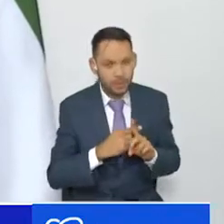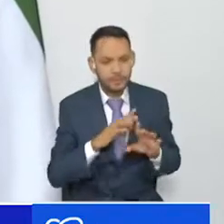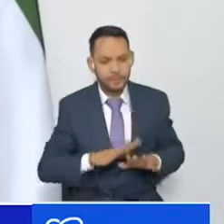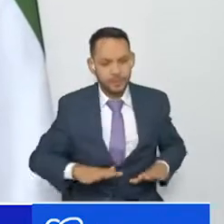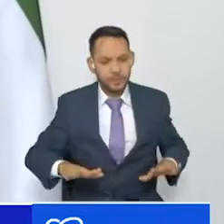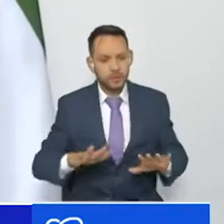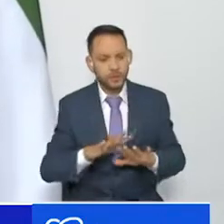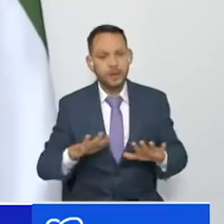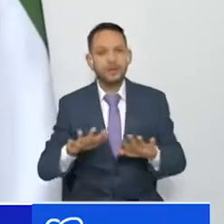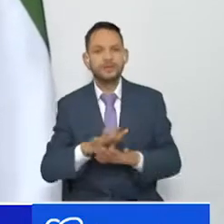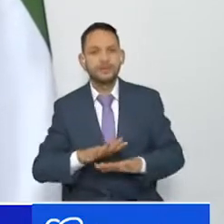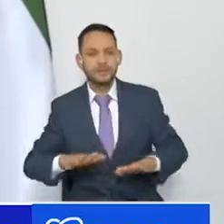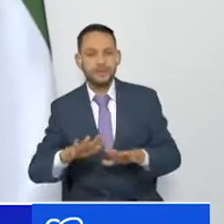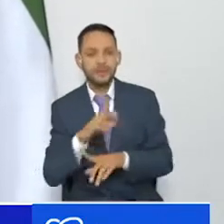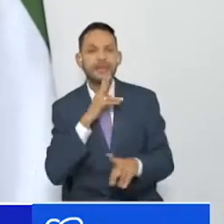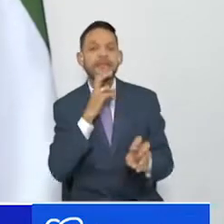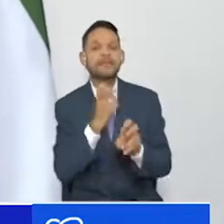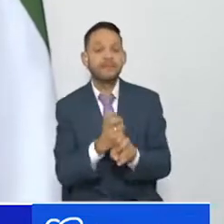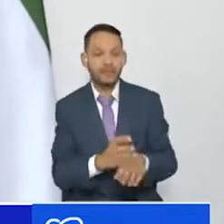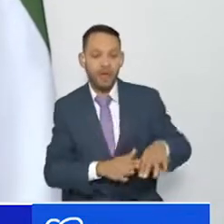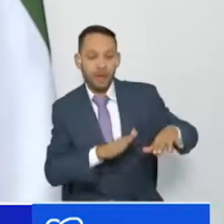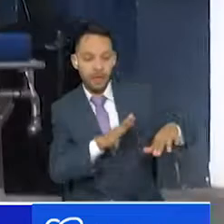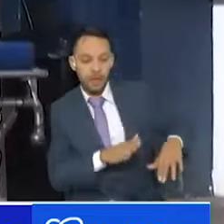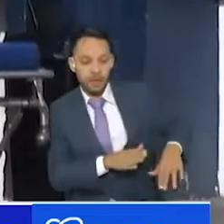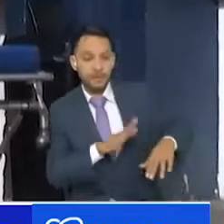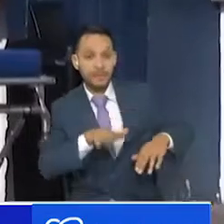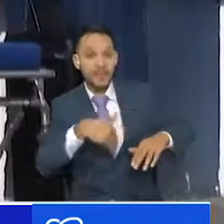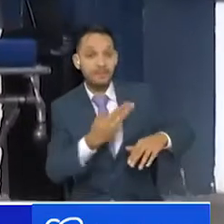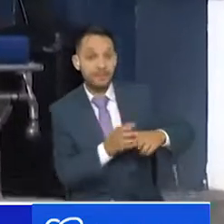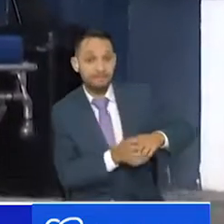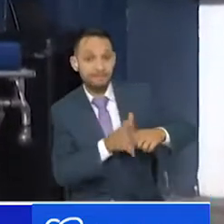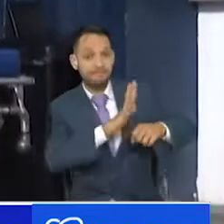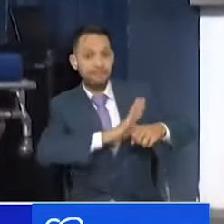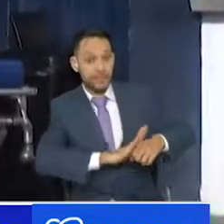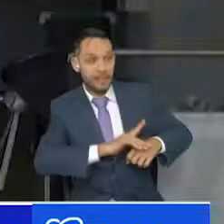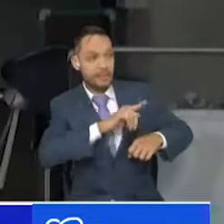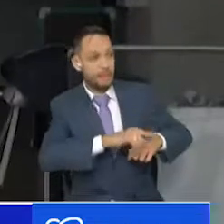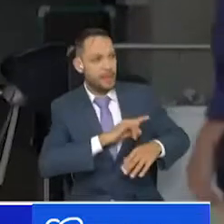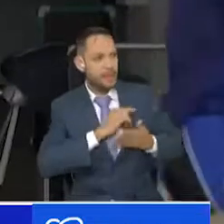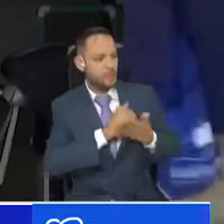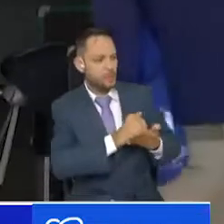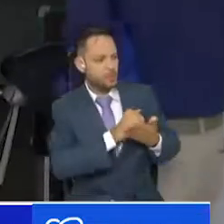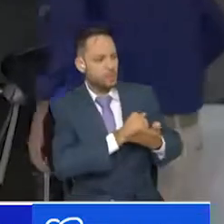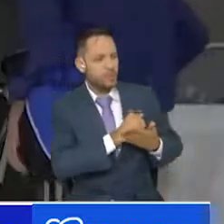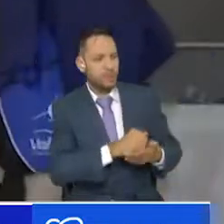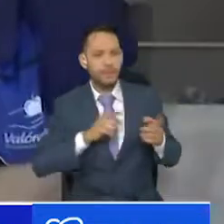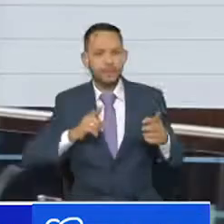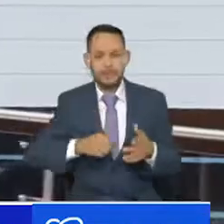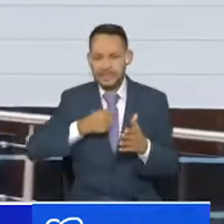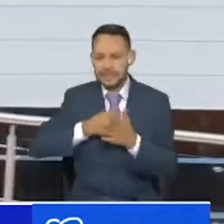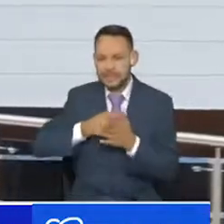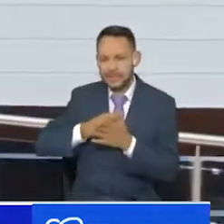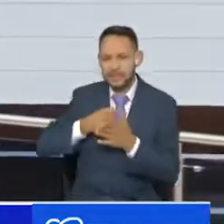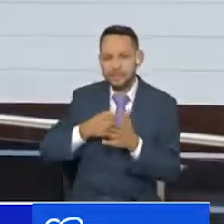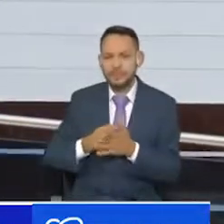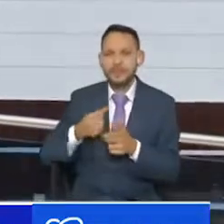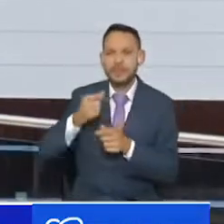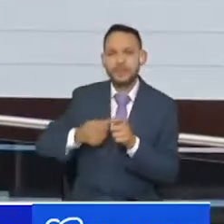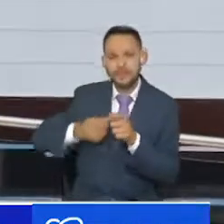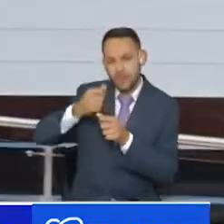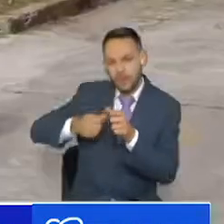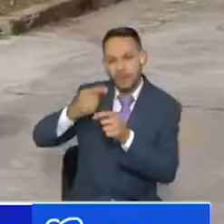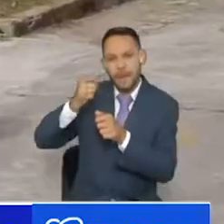sector pues que ha sido tan golpeado y más después de la pandemia igualmente con el gobierno nacional se busca mejorar el flujo de las